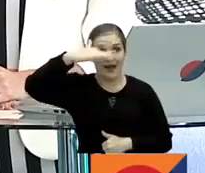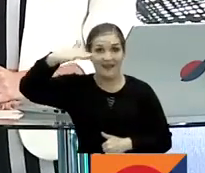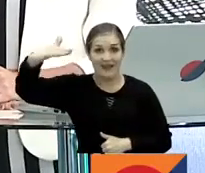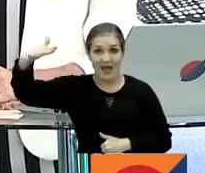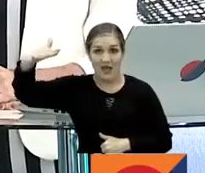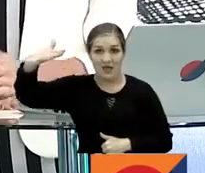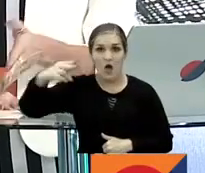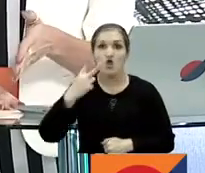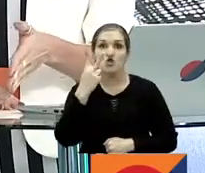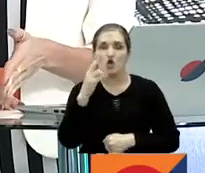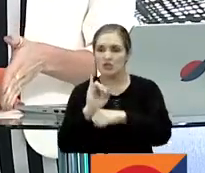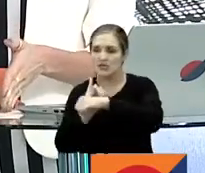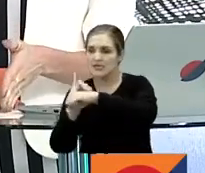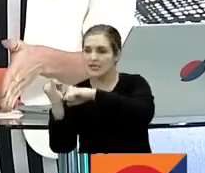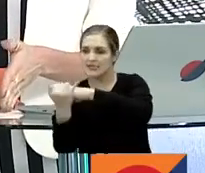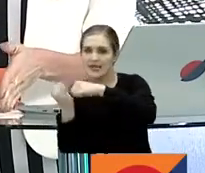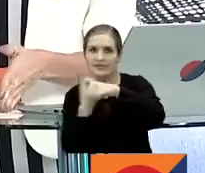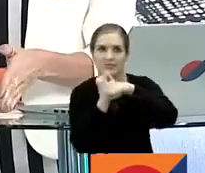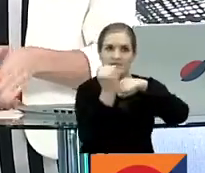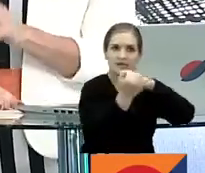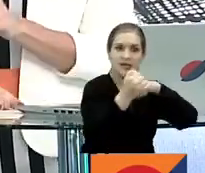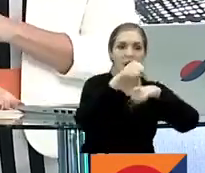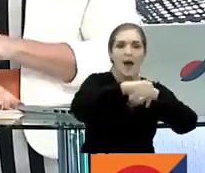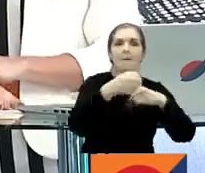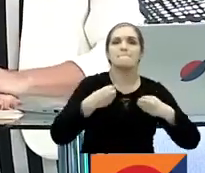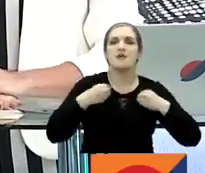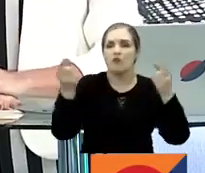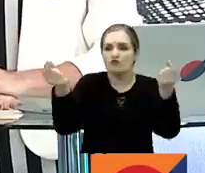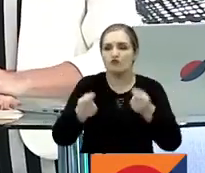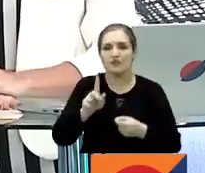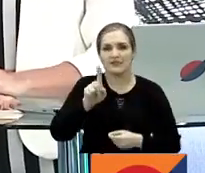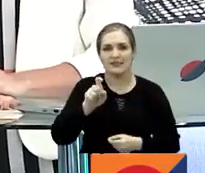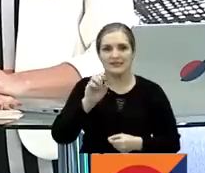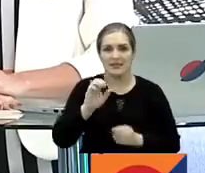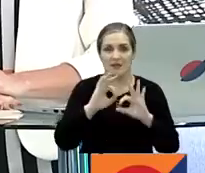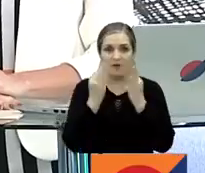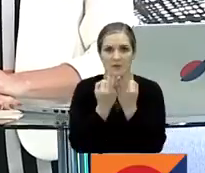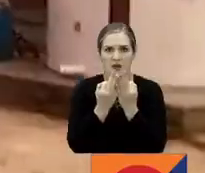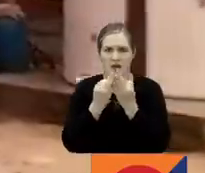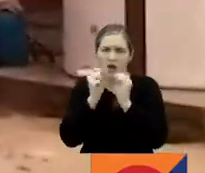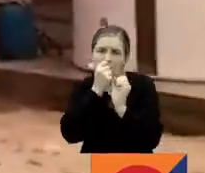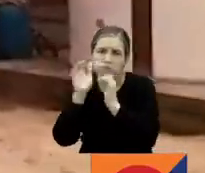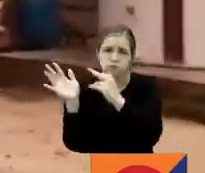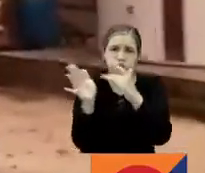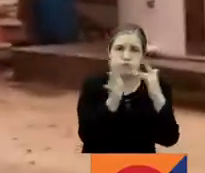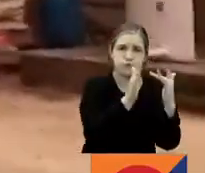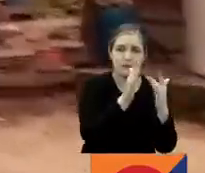familias afectadas, las autoridades preparan la atención y las ayudas para los pobladores de la zona.